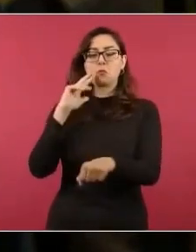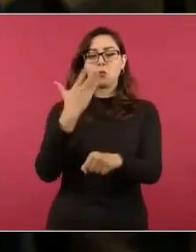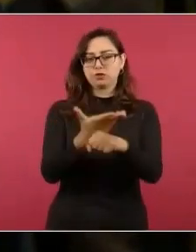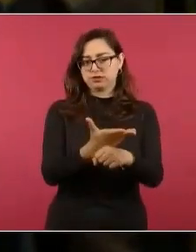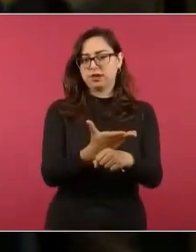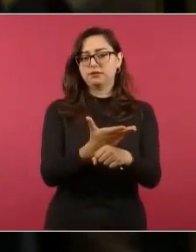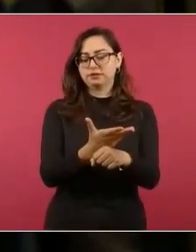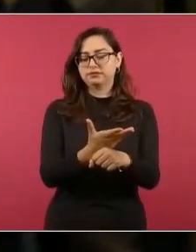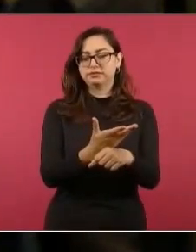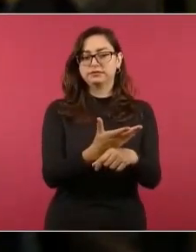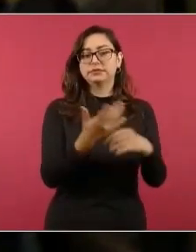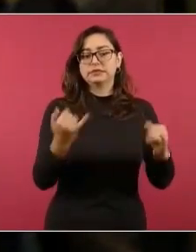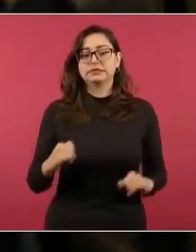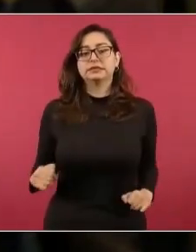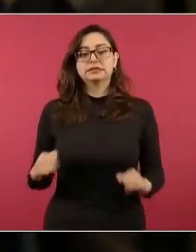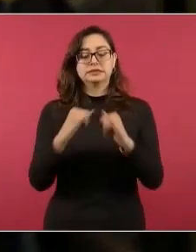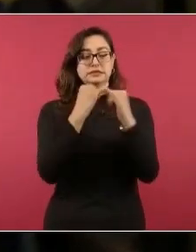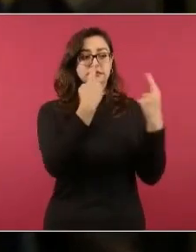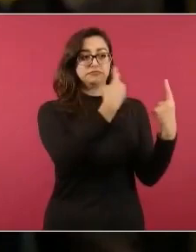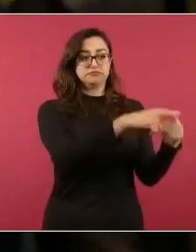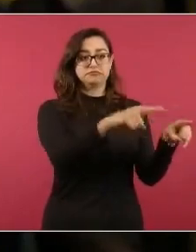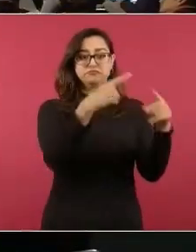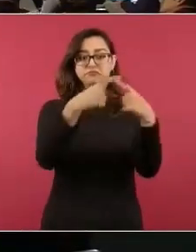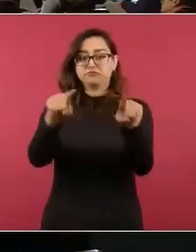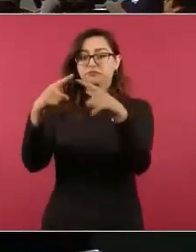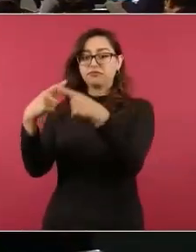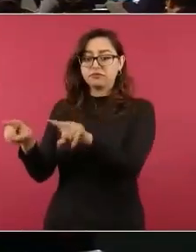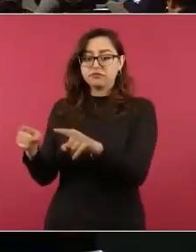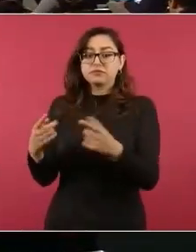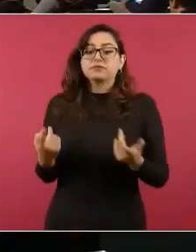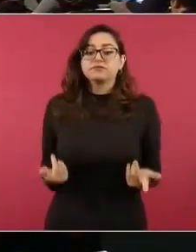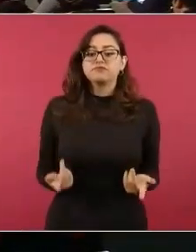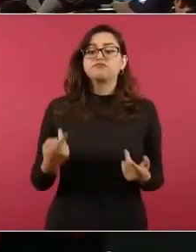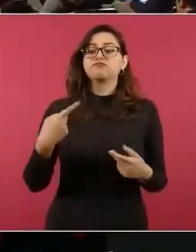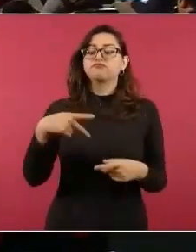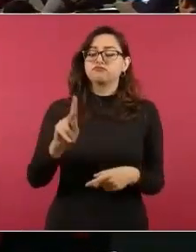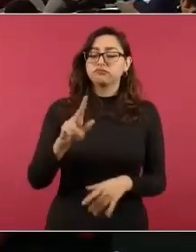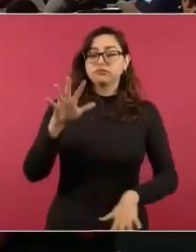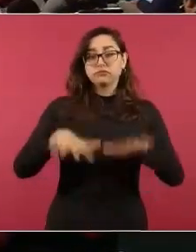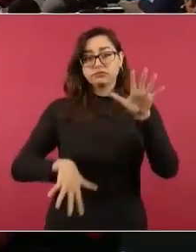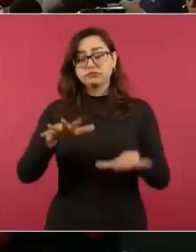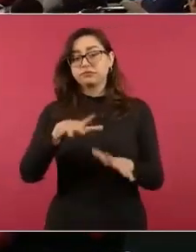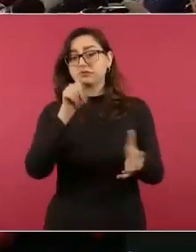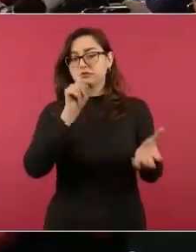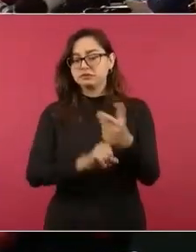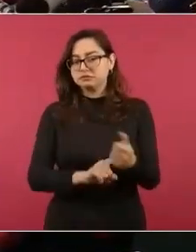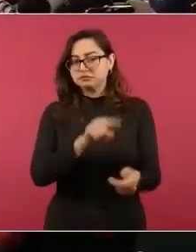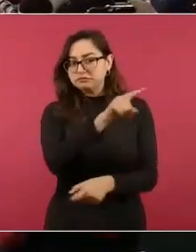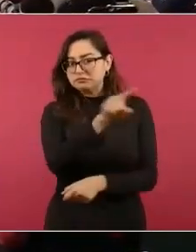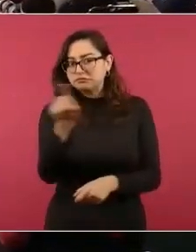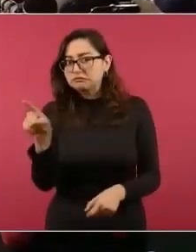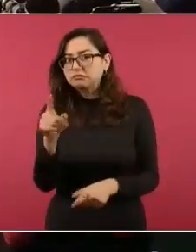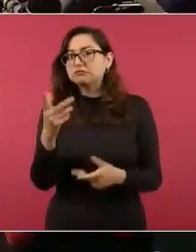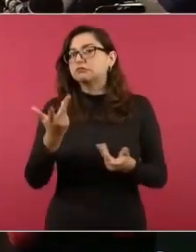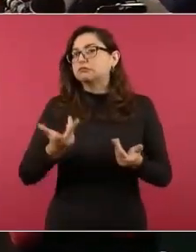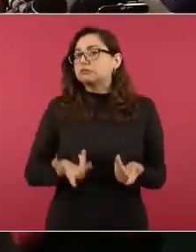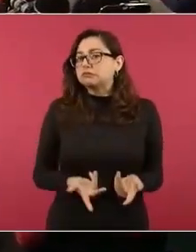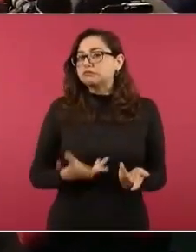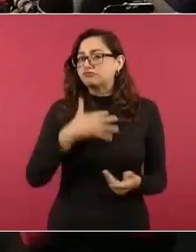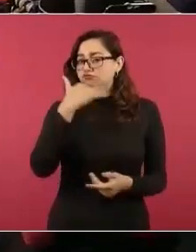instituciones se vinculan principalmente con temas de conducta, delitos, victimarios y